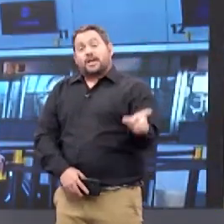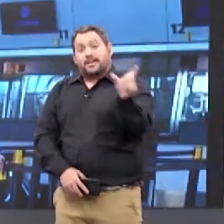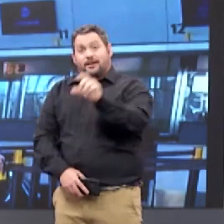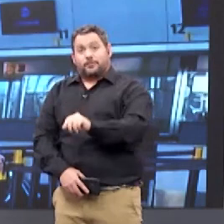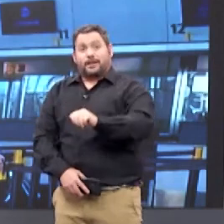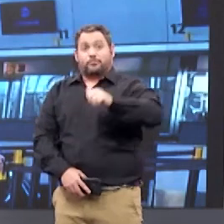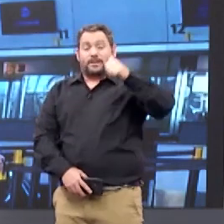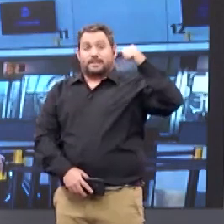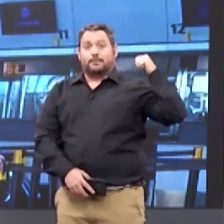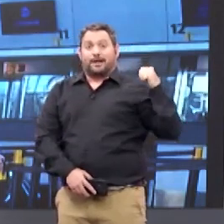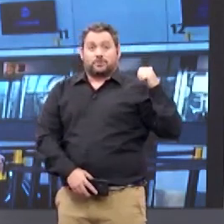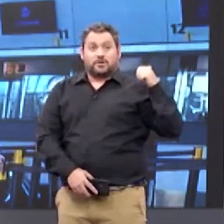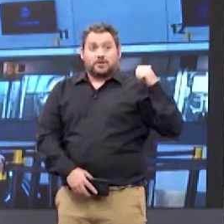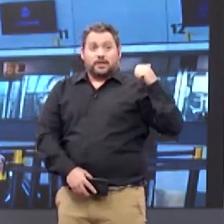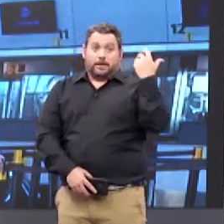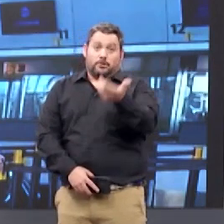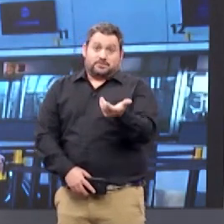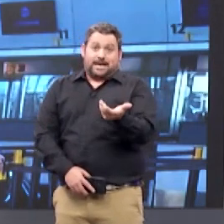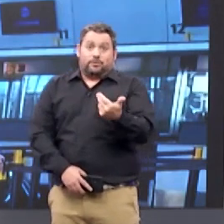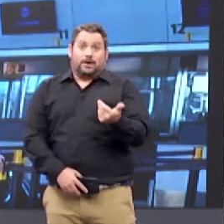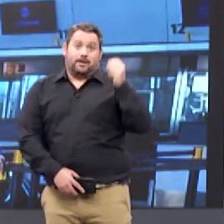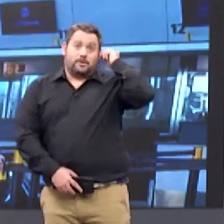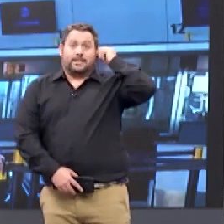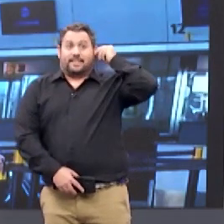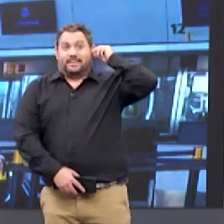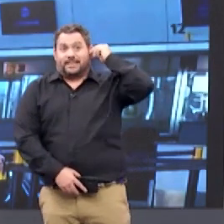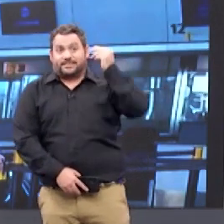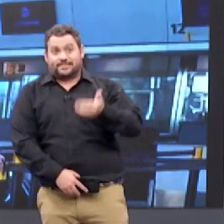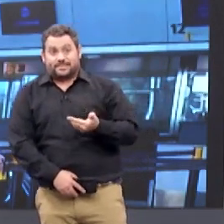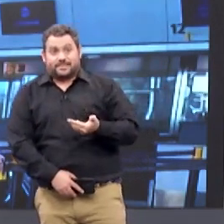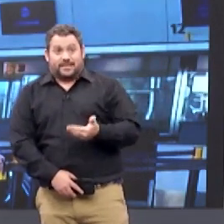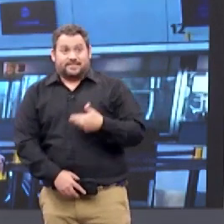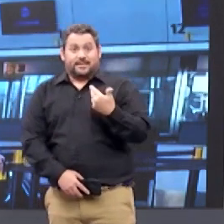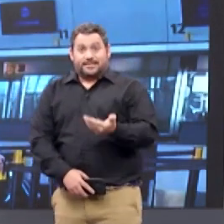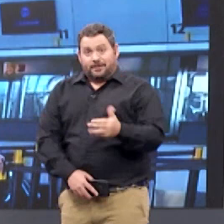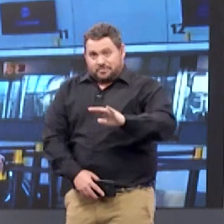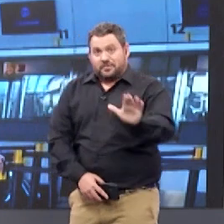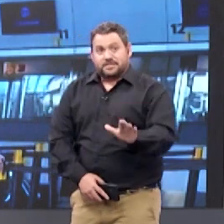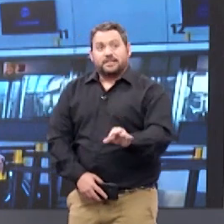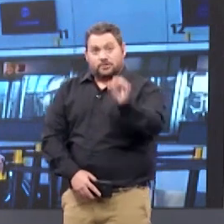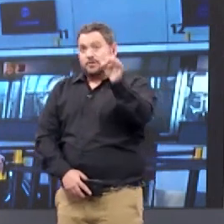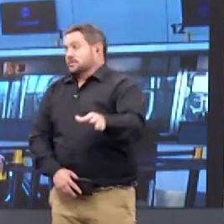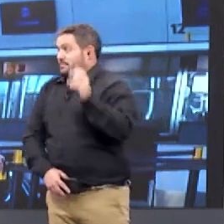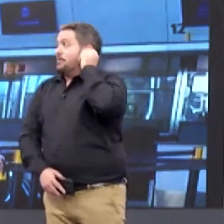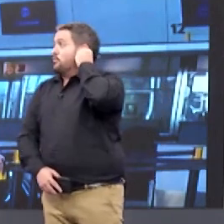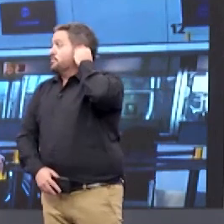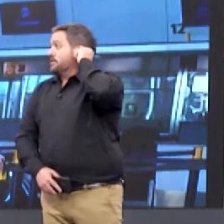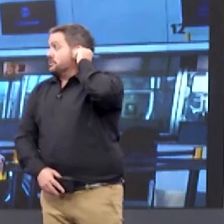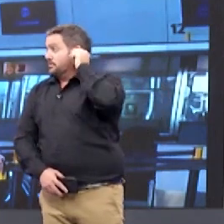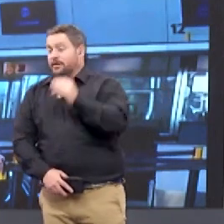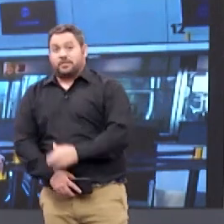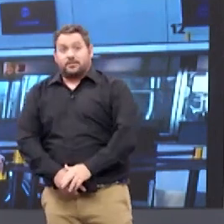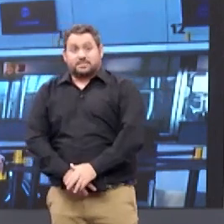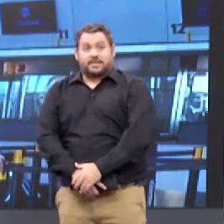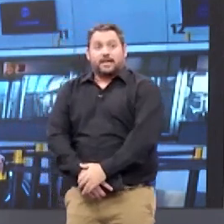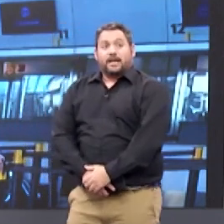suplente y todos los que quedan afuera que puedan estar en el palco. Esto saca lugares, obviamente, a dirigentes que quisieran estar, pero Fassi le dijo... Vamos a cumplir con